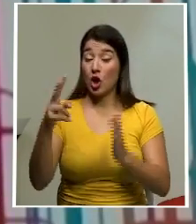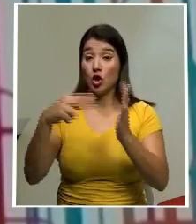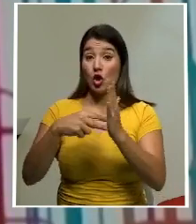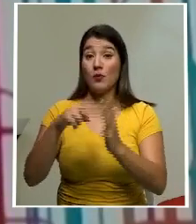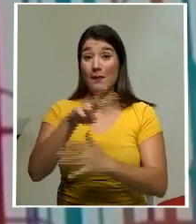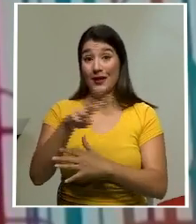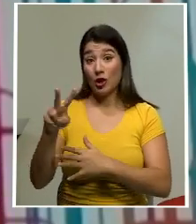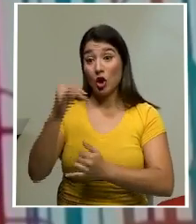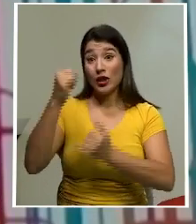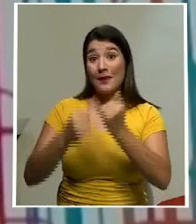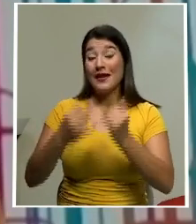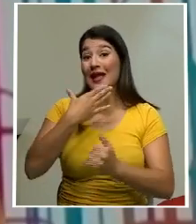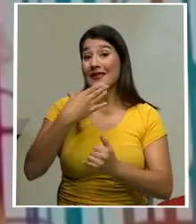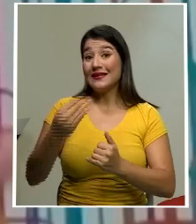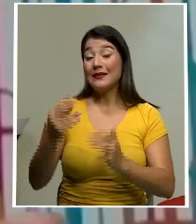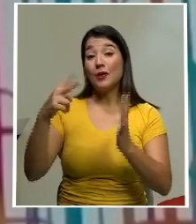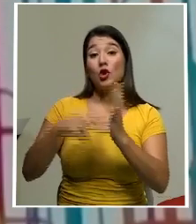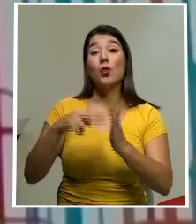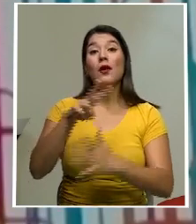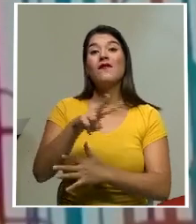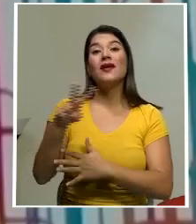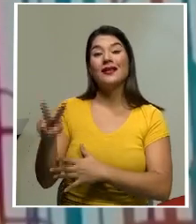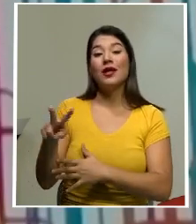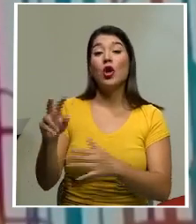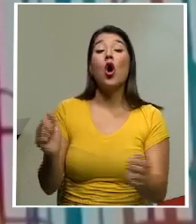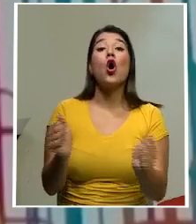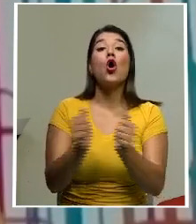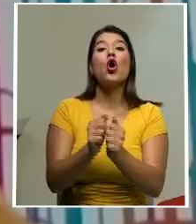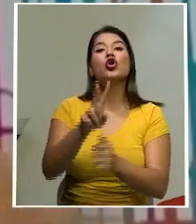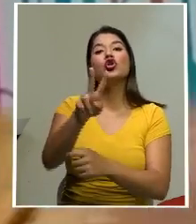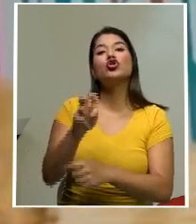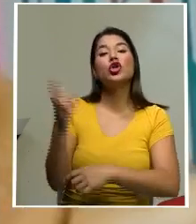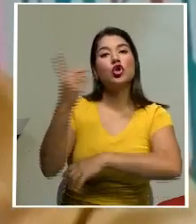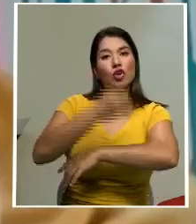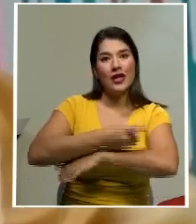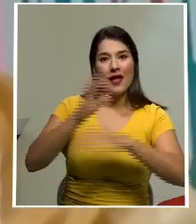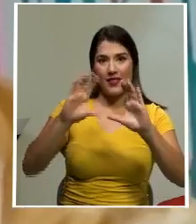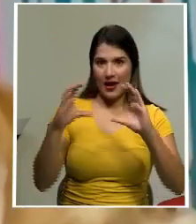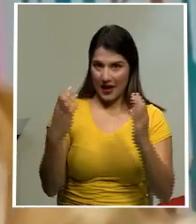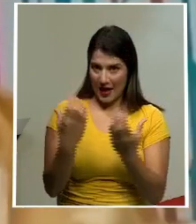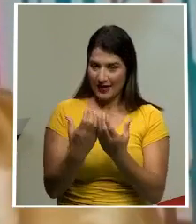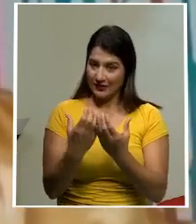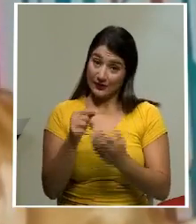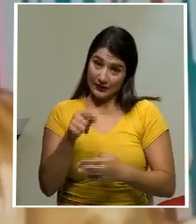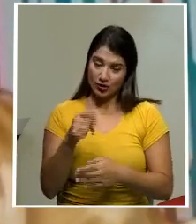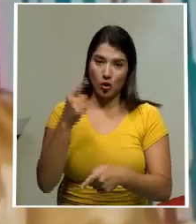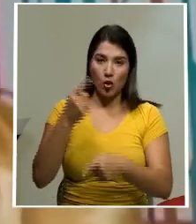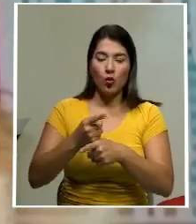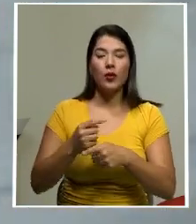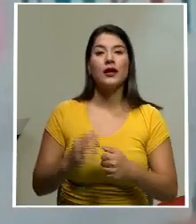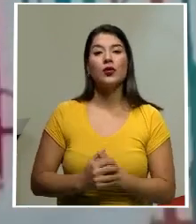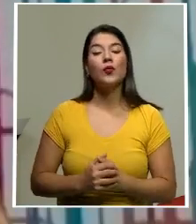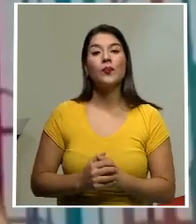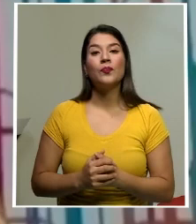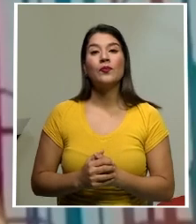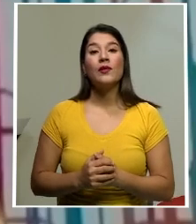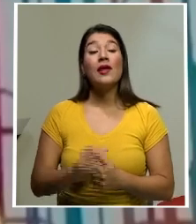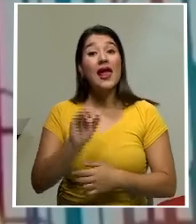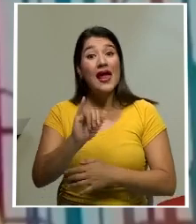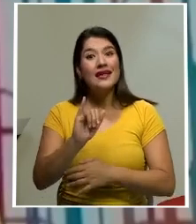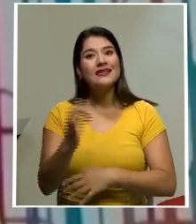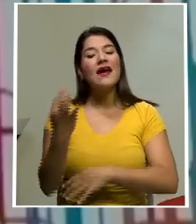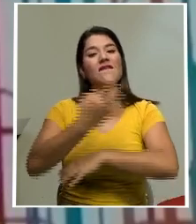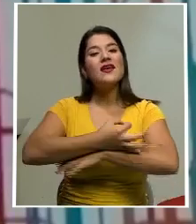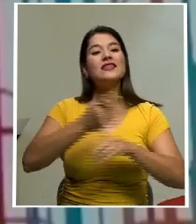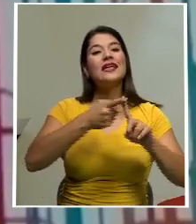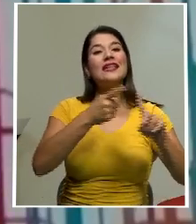terminando en diciembre del 22, con 210 lectivos como corresponde. Estas fechas van exactamente del